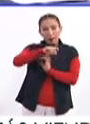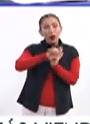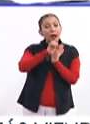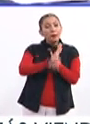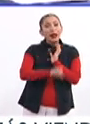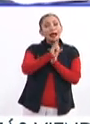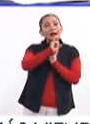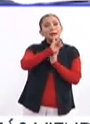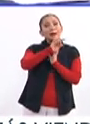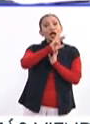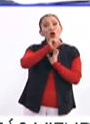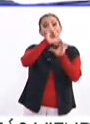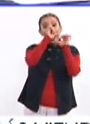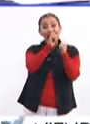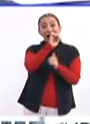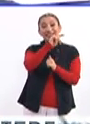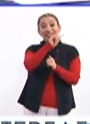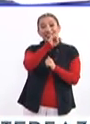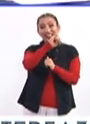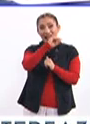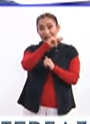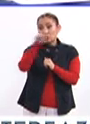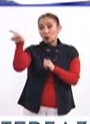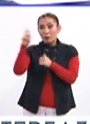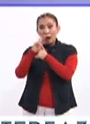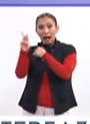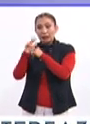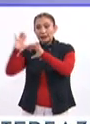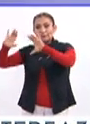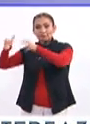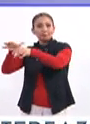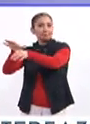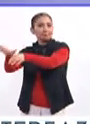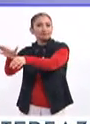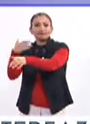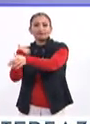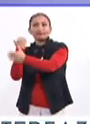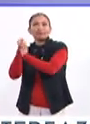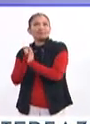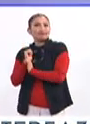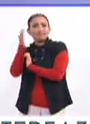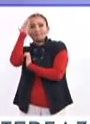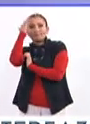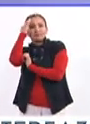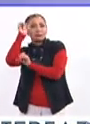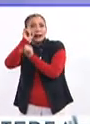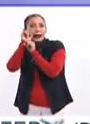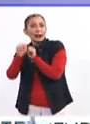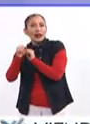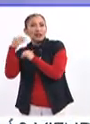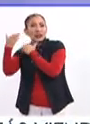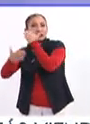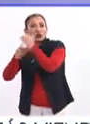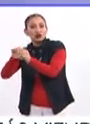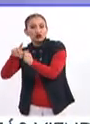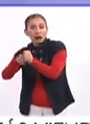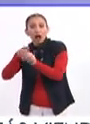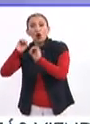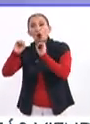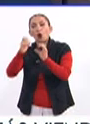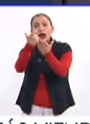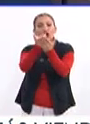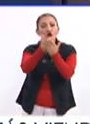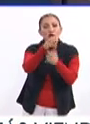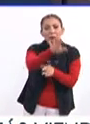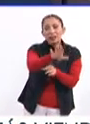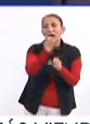como Iberartesanías, por decir algo, en algún país está sectorizado al Ministerio o a la Secretaría de Desarrollo Social, o a